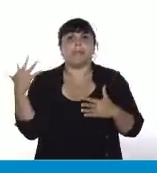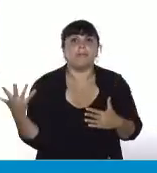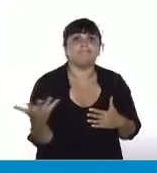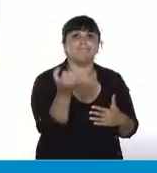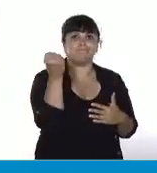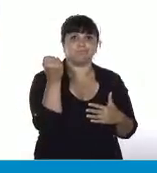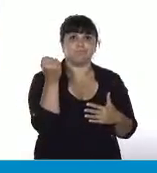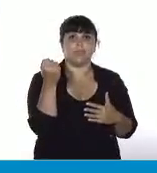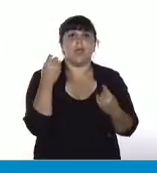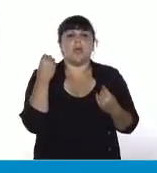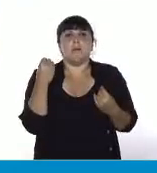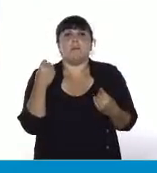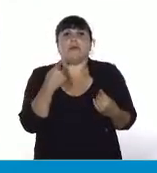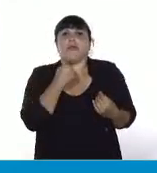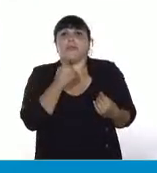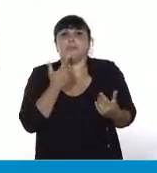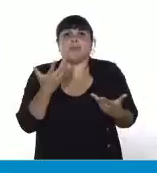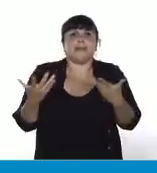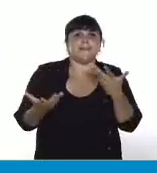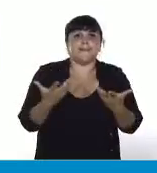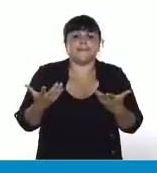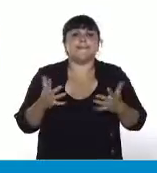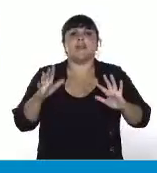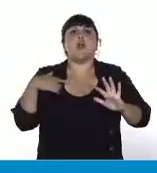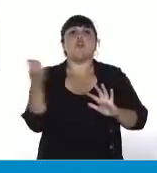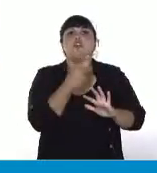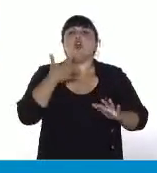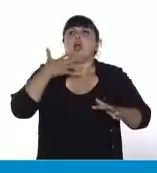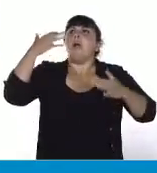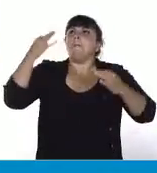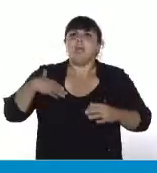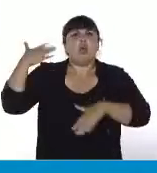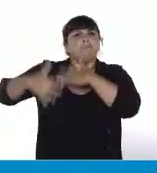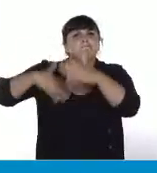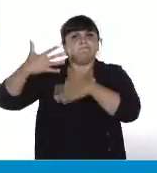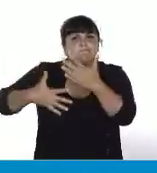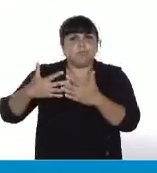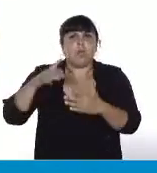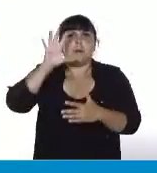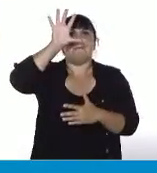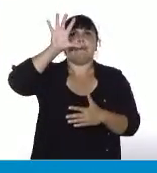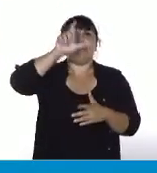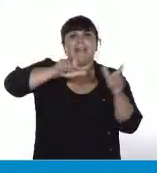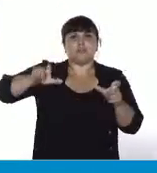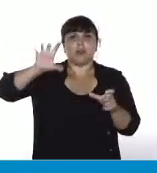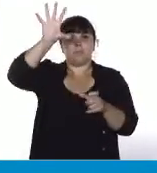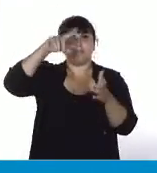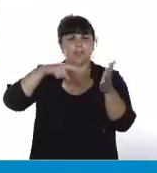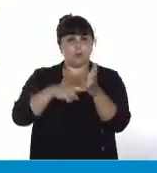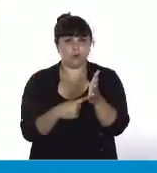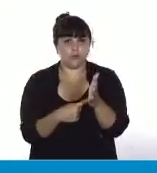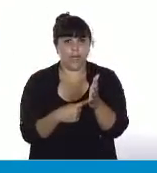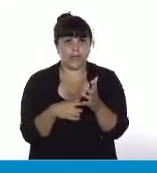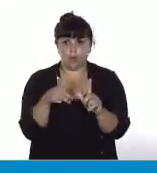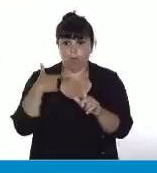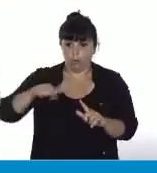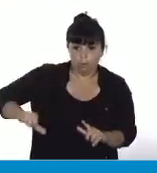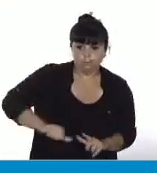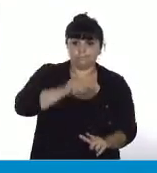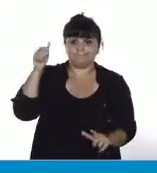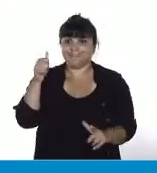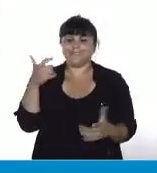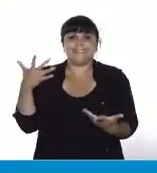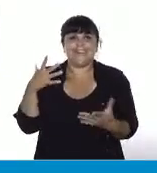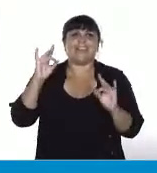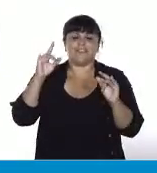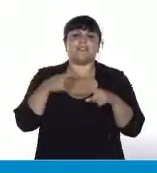duda que cuando el proyecto implica una mejora para la realidad de los bonaerenses, el camino resulta allanado para convertirse en política pública,